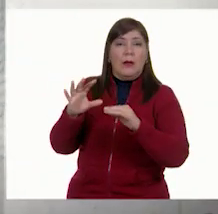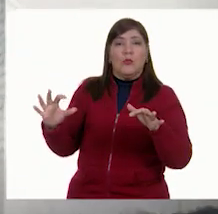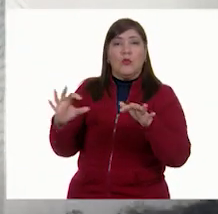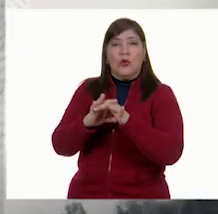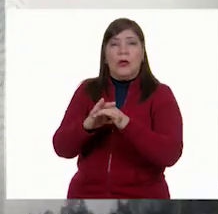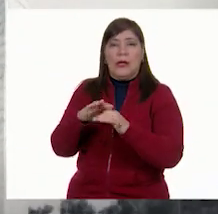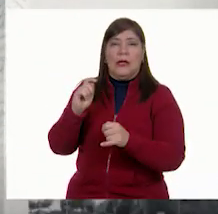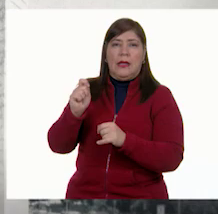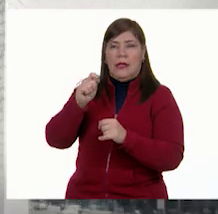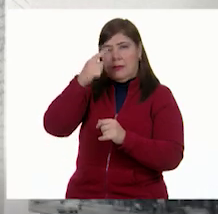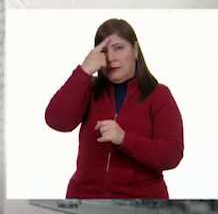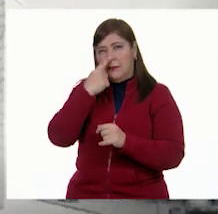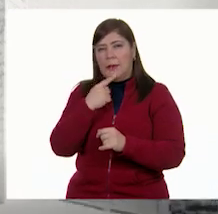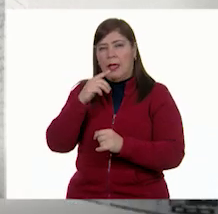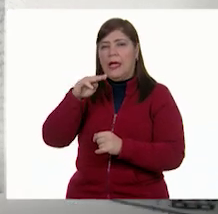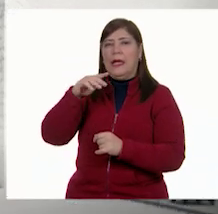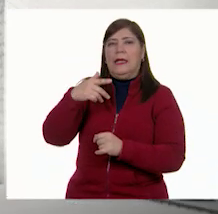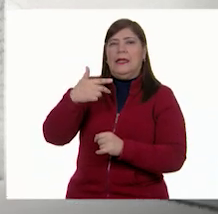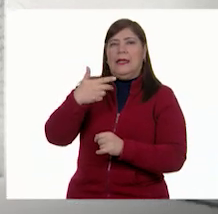Geritz.